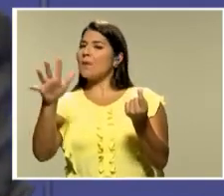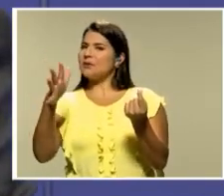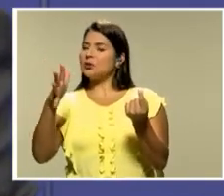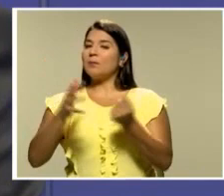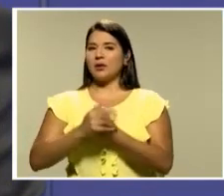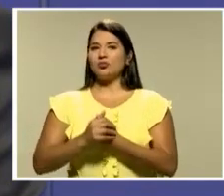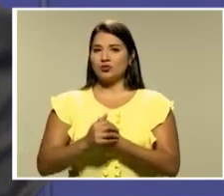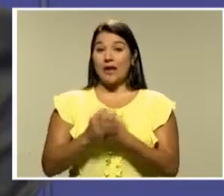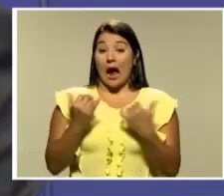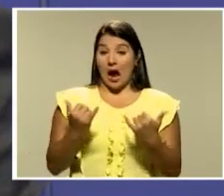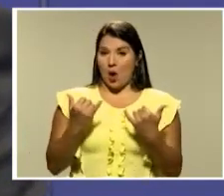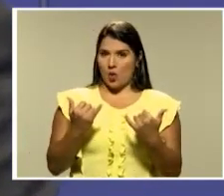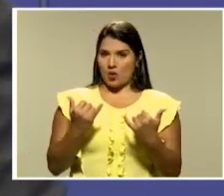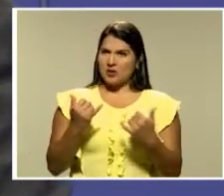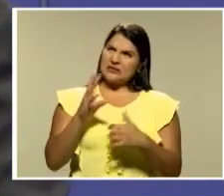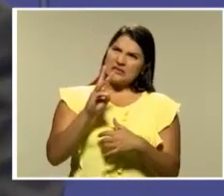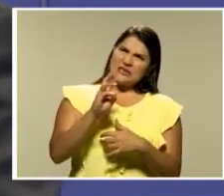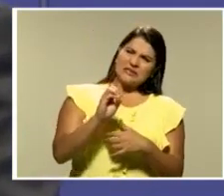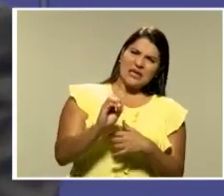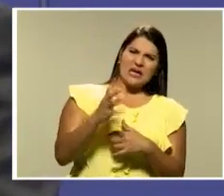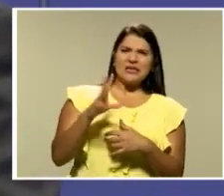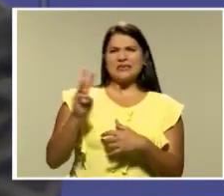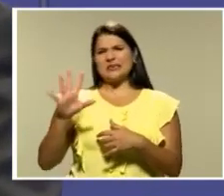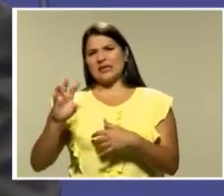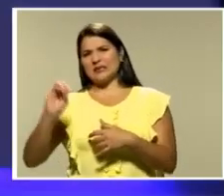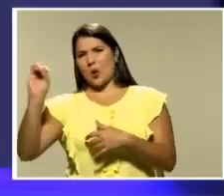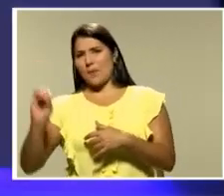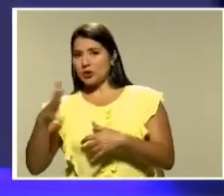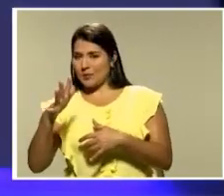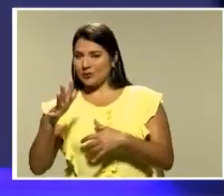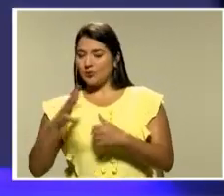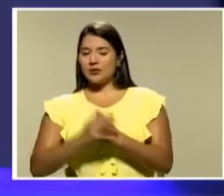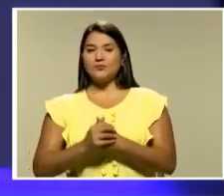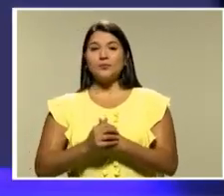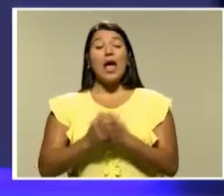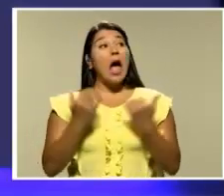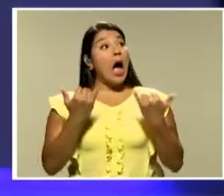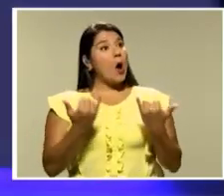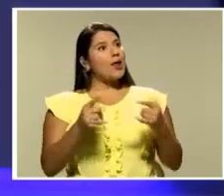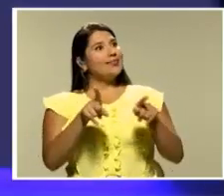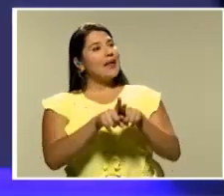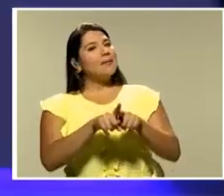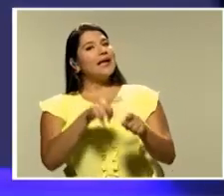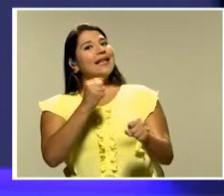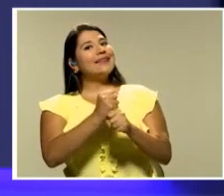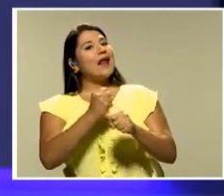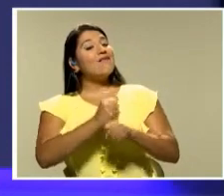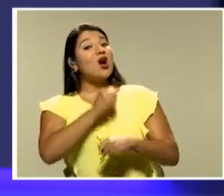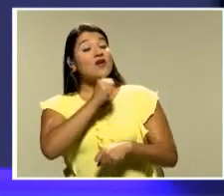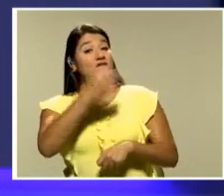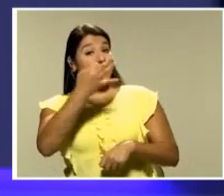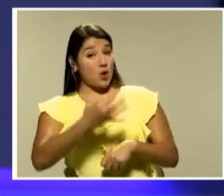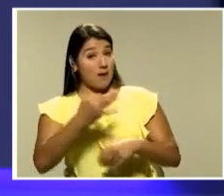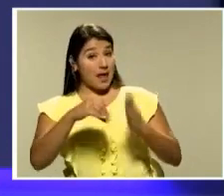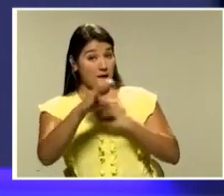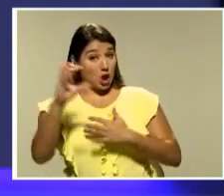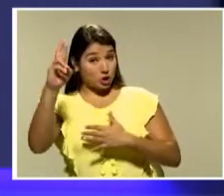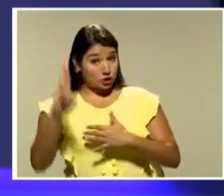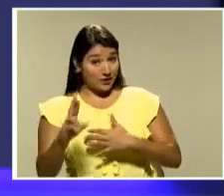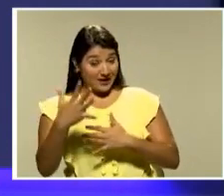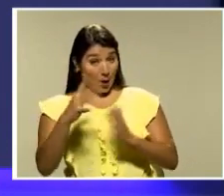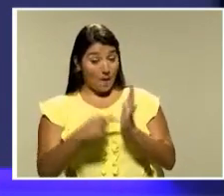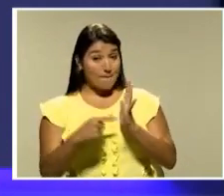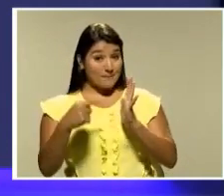60%. Un 60%. Entre 60 y 65. También está el tema de la informalidad impactando en esto. En el país hay casi